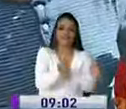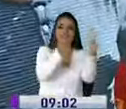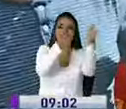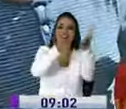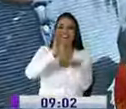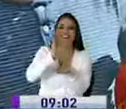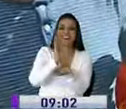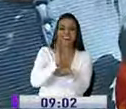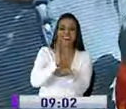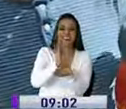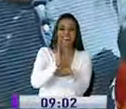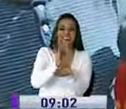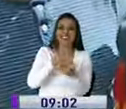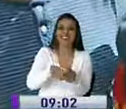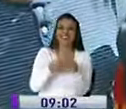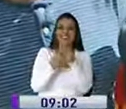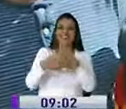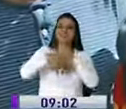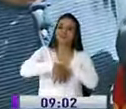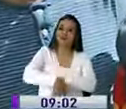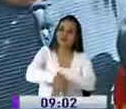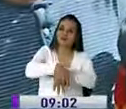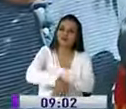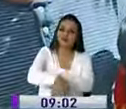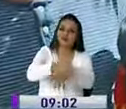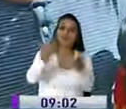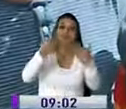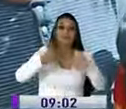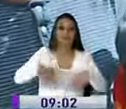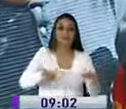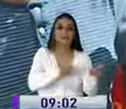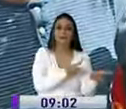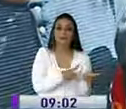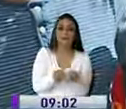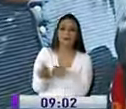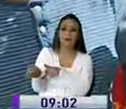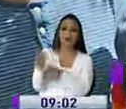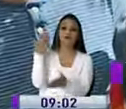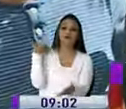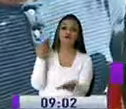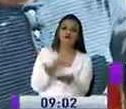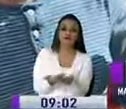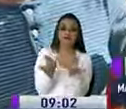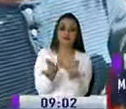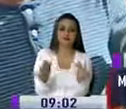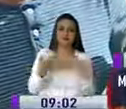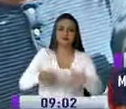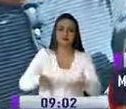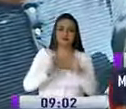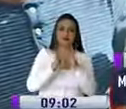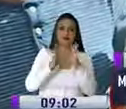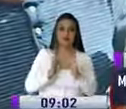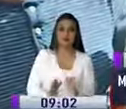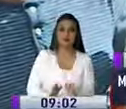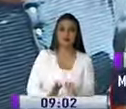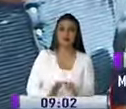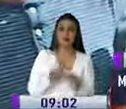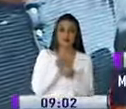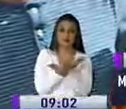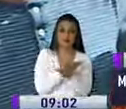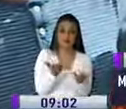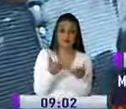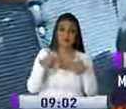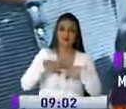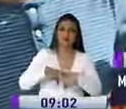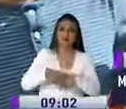Social sale esta manifestación que ya se ha venido preparando durante varios días. Andrea Orbe, nuestra compañera, dio un recorrido